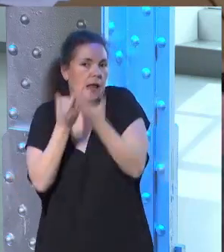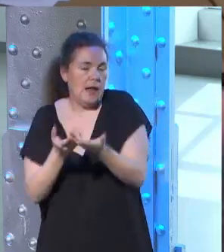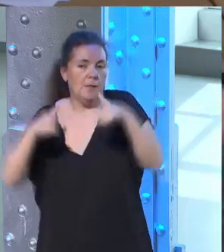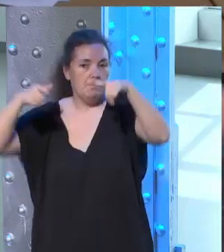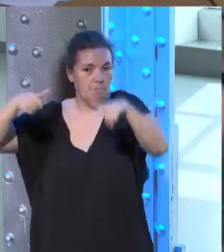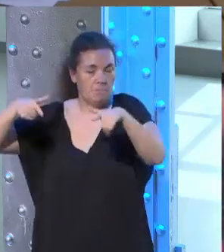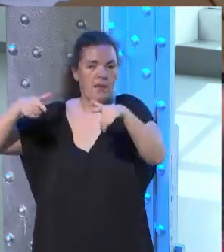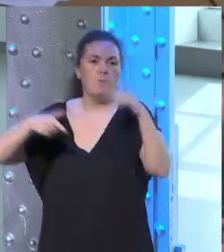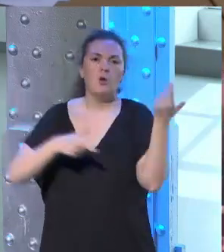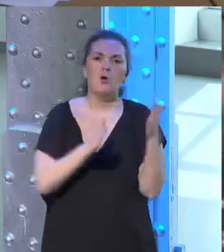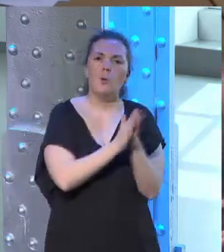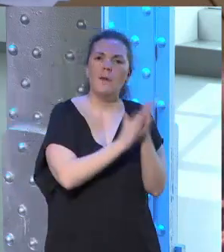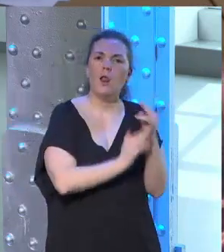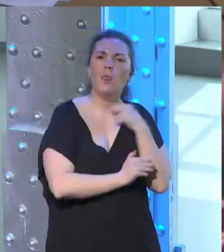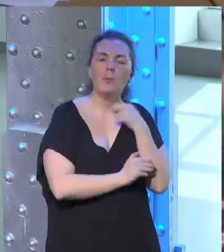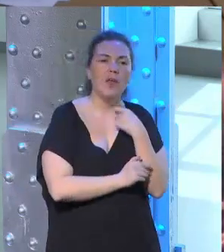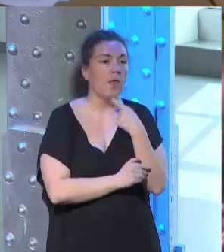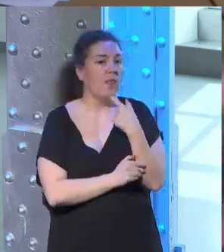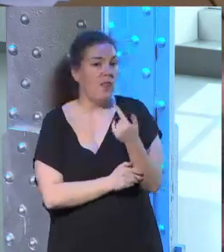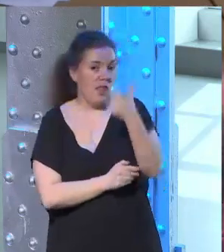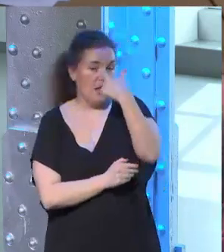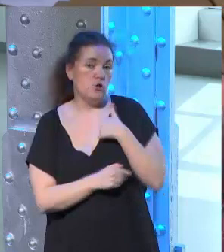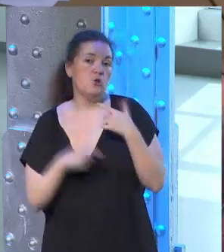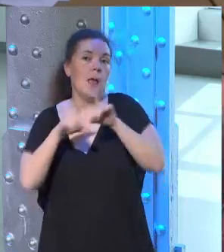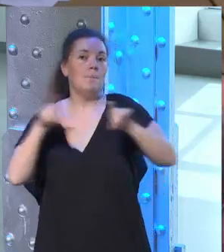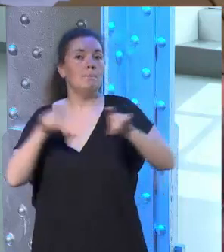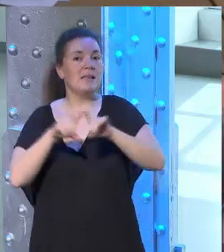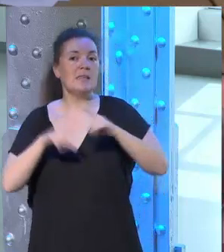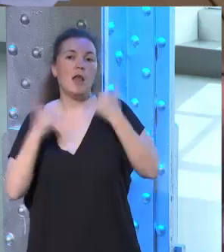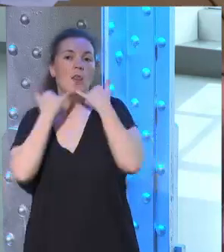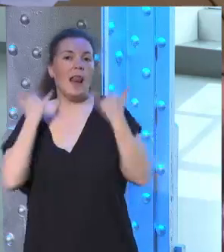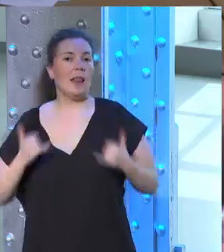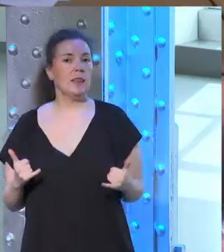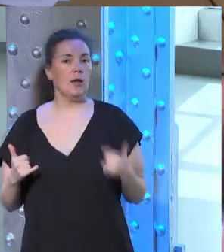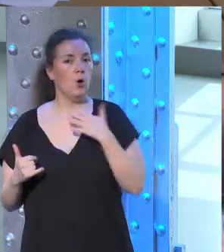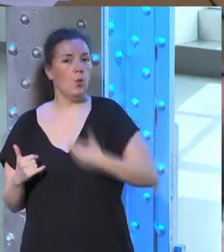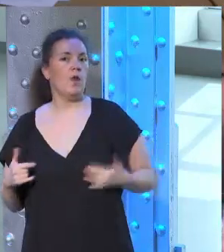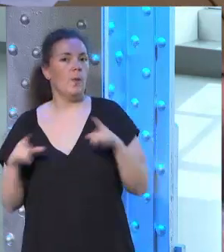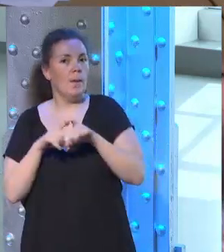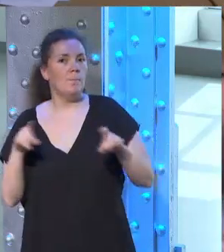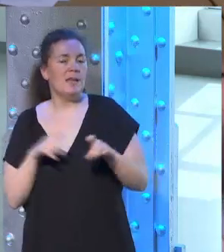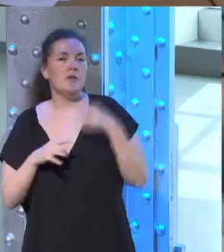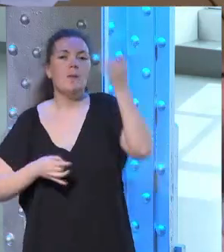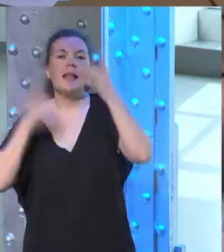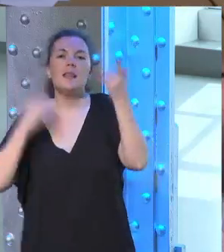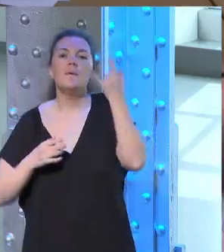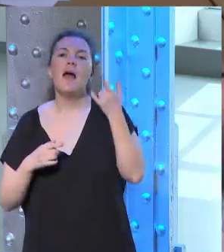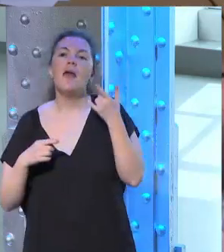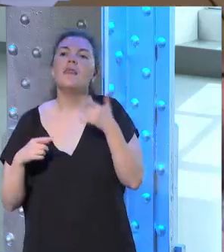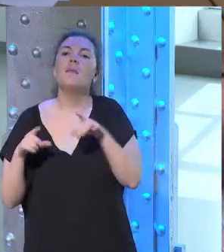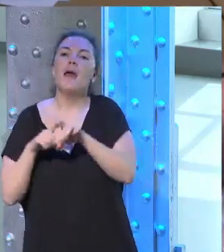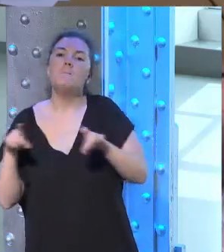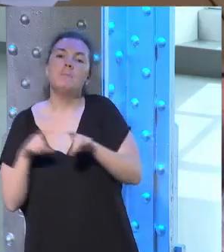algún diputado, algún compañero diputado, decidió que yo era un empresario eléctrico y que por lo tanto mi actividad empresarial era